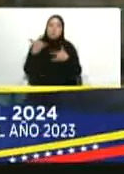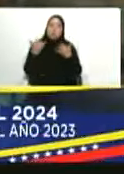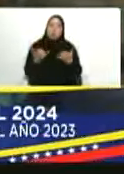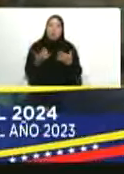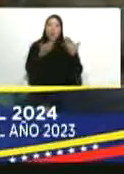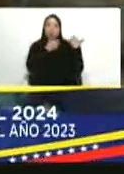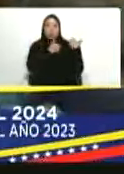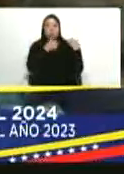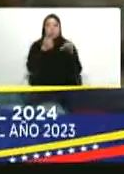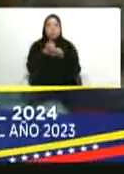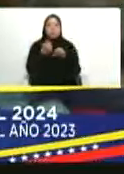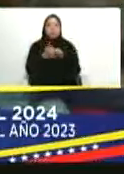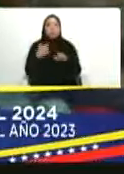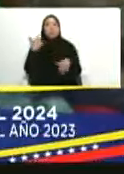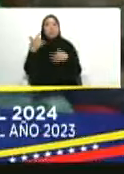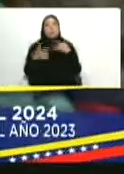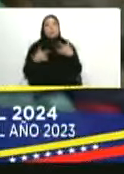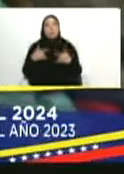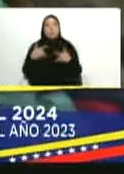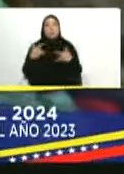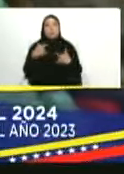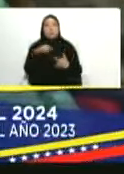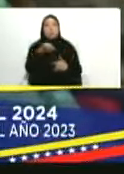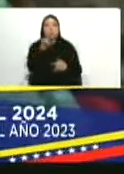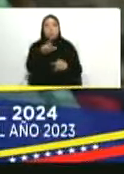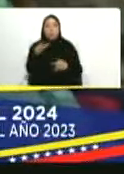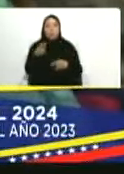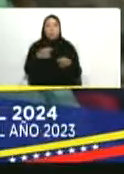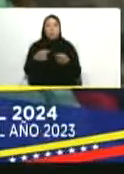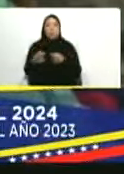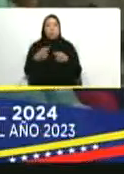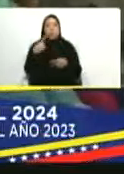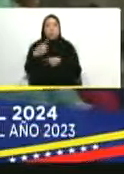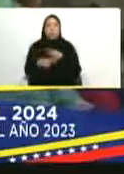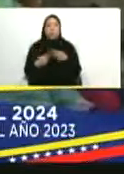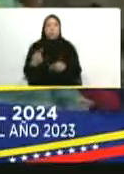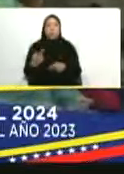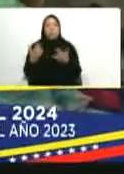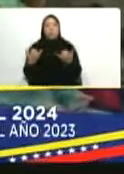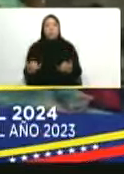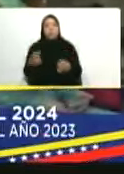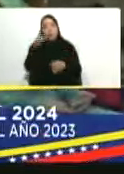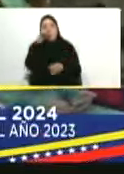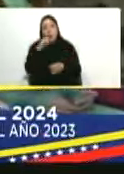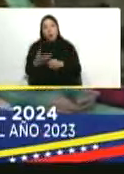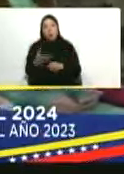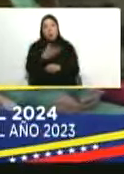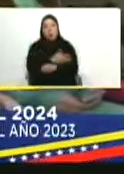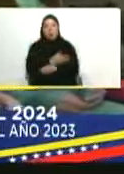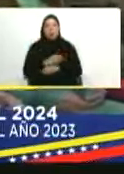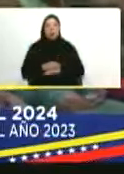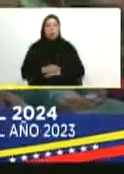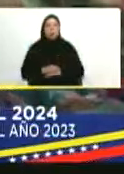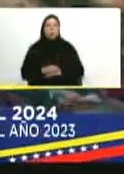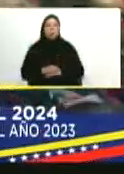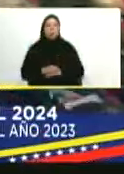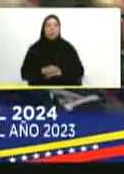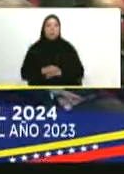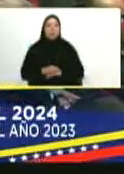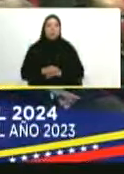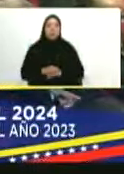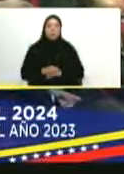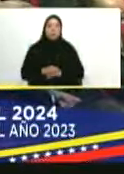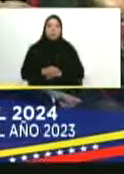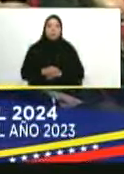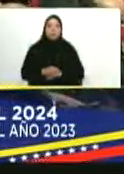más del 74% de incremento de productividad respecto al año anterior, a la par de las adecuaciones